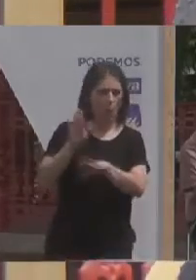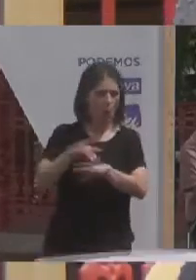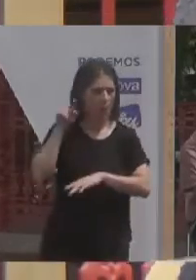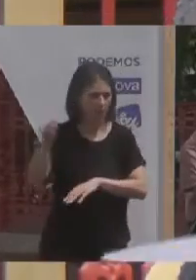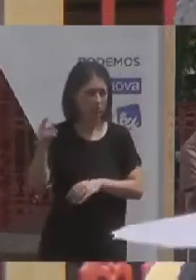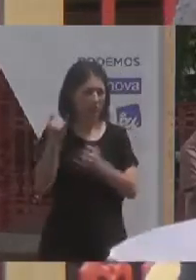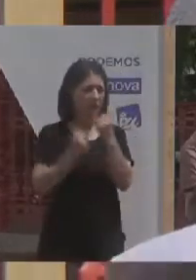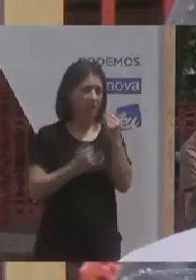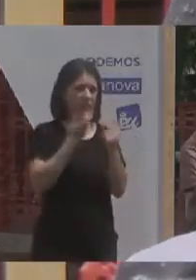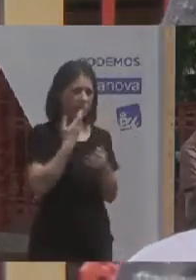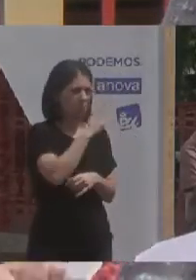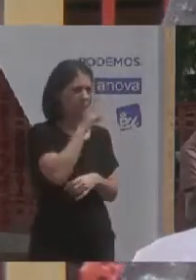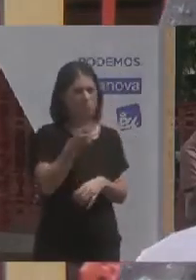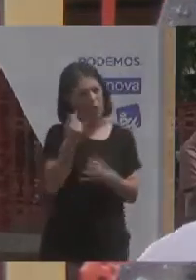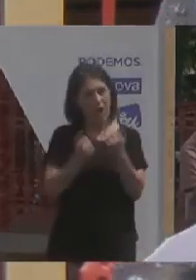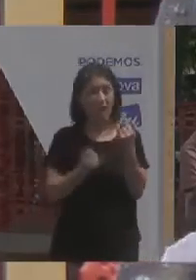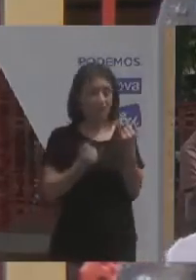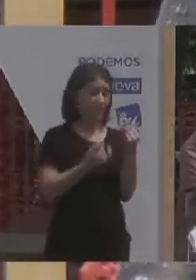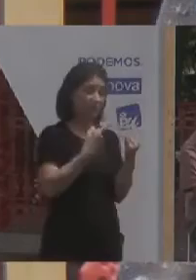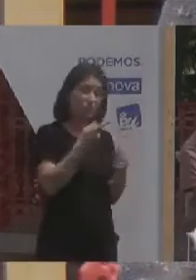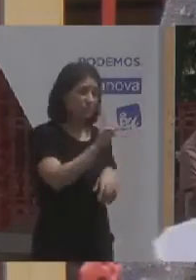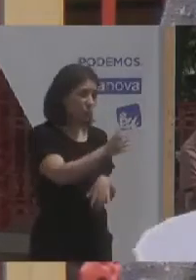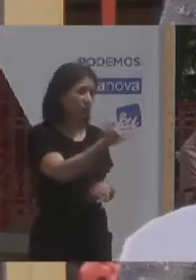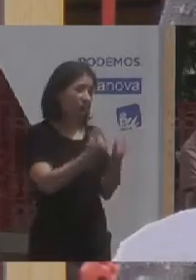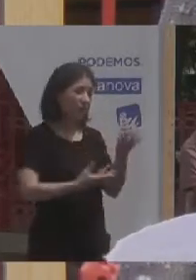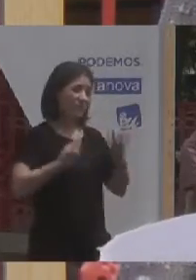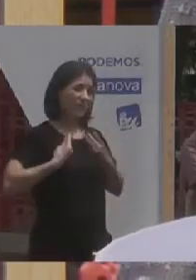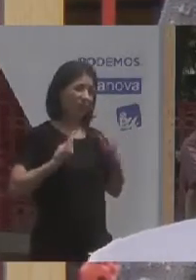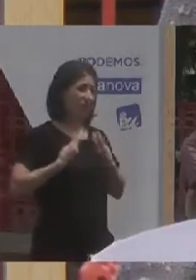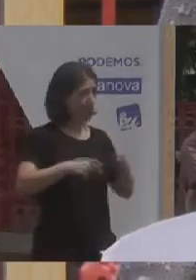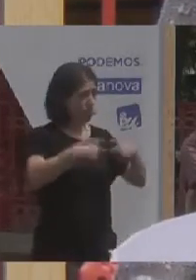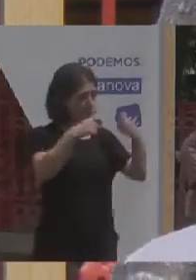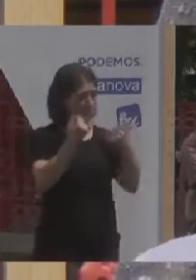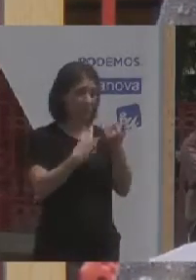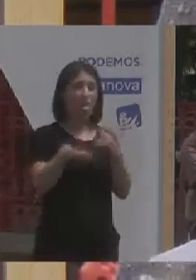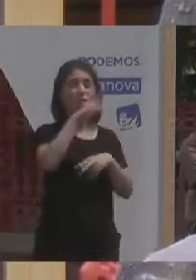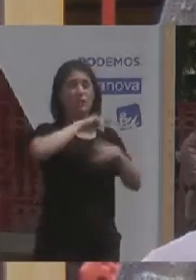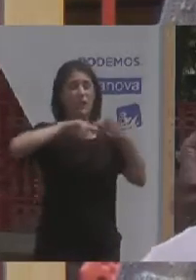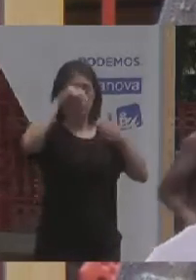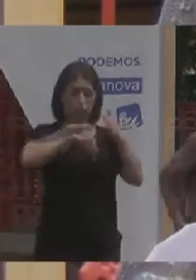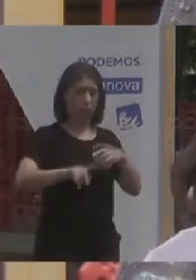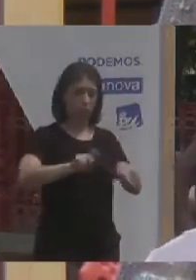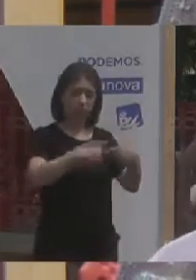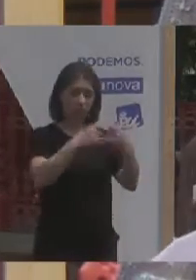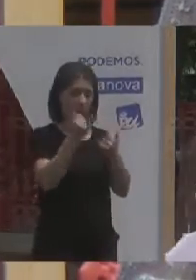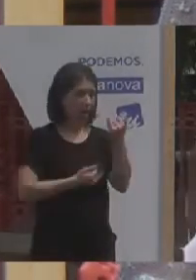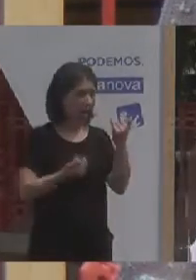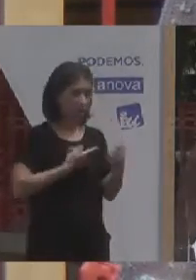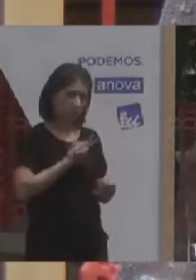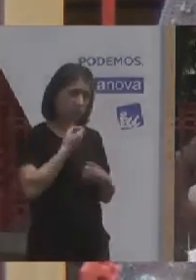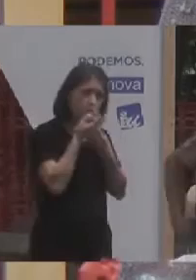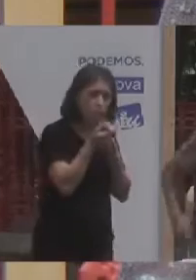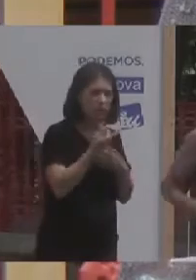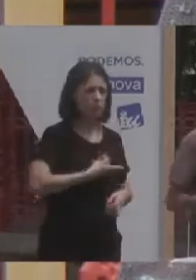contan que son o Partido Popular o que está destrozando a sanidade, como vemos na zona do sur de Galicia, que son os que están subindo o IVA, subindo